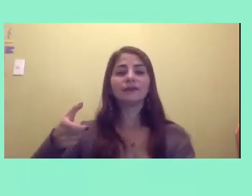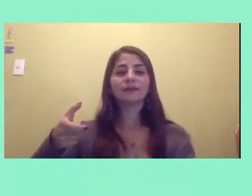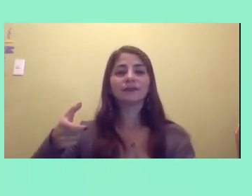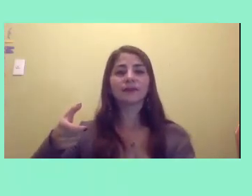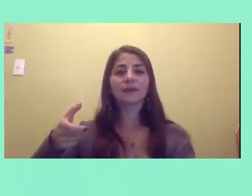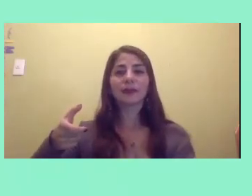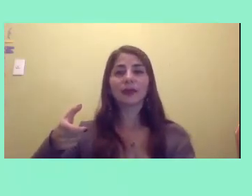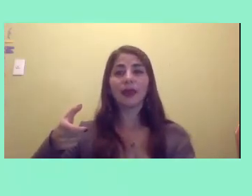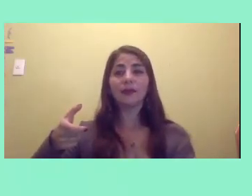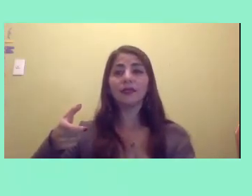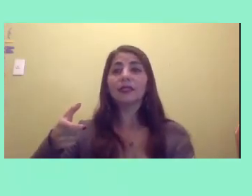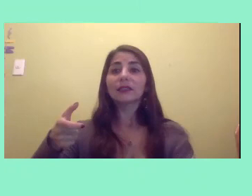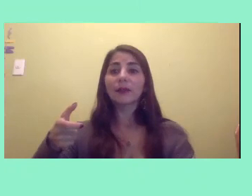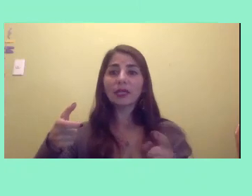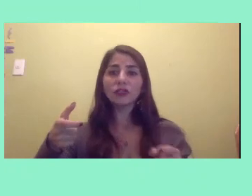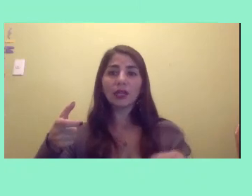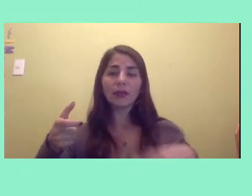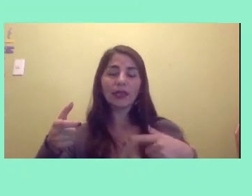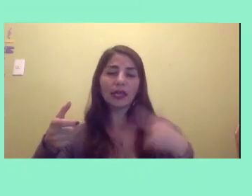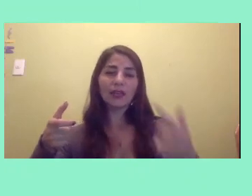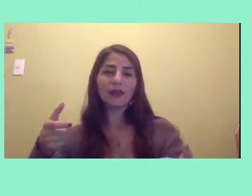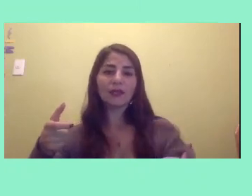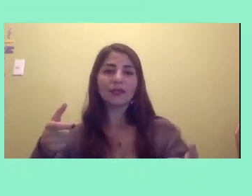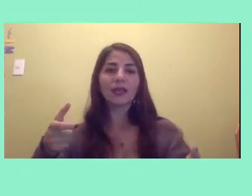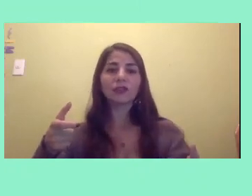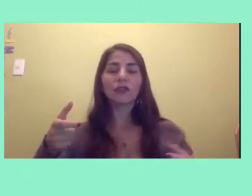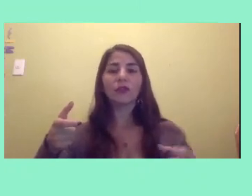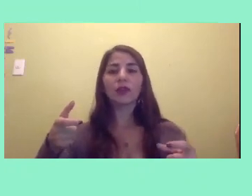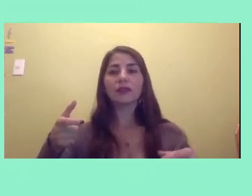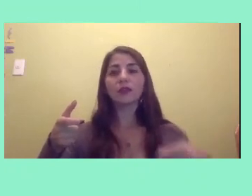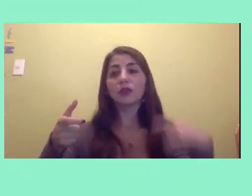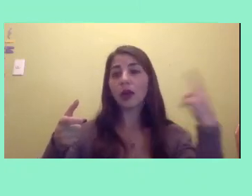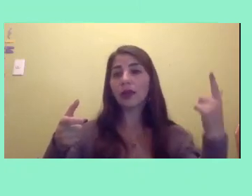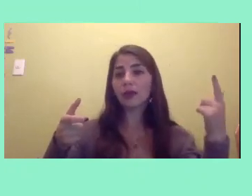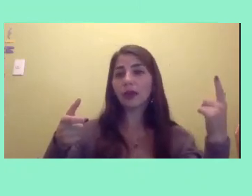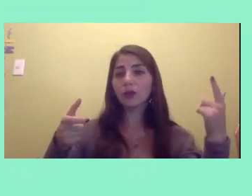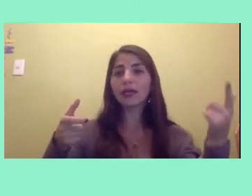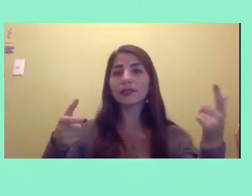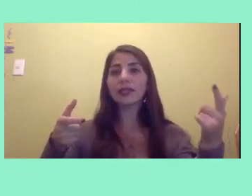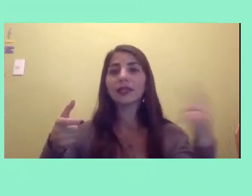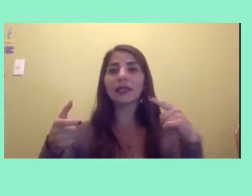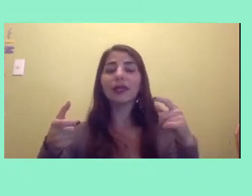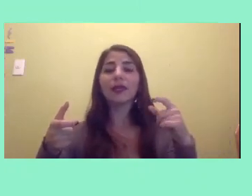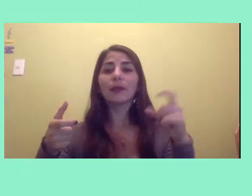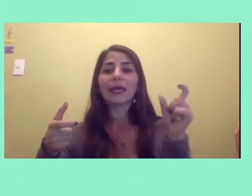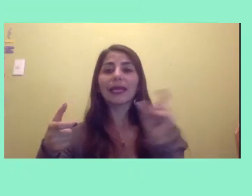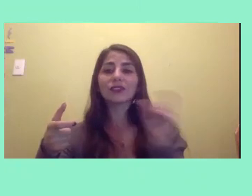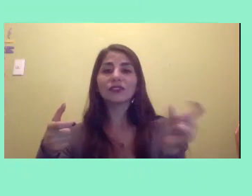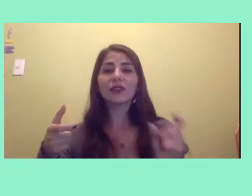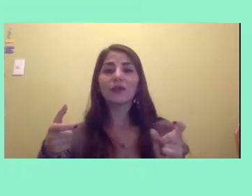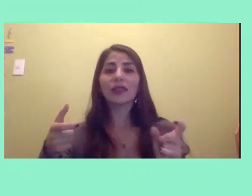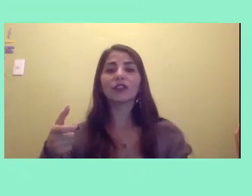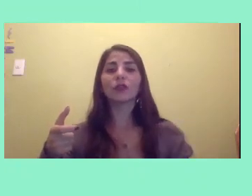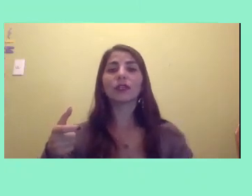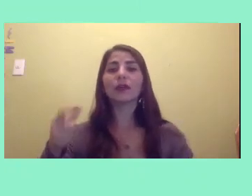G, ¿ya? También yo en la medida que les vaya enseñando, les voy a decir cuando hay alguna seña para que